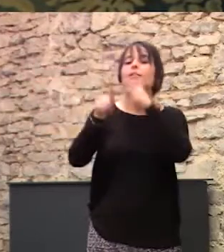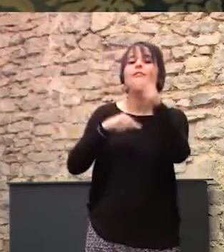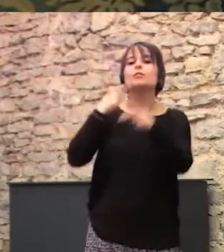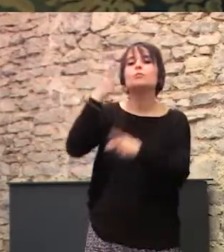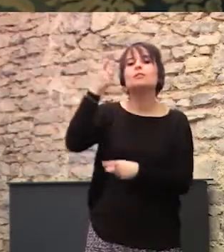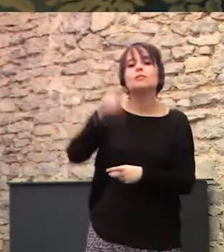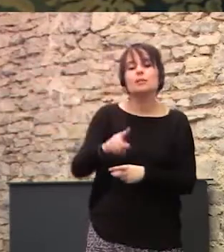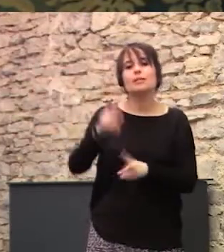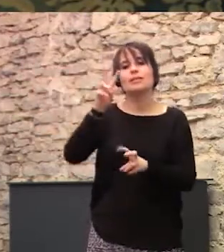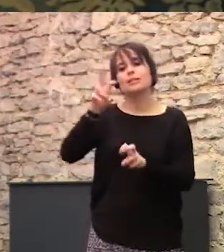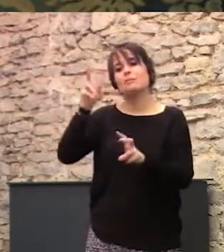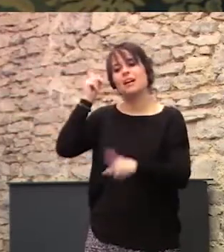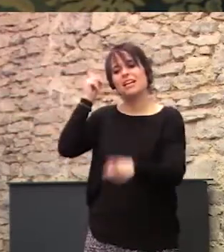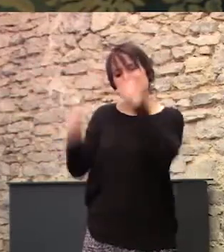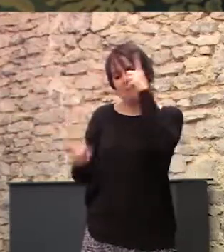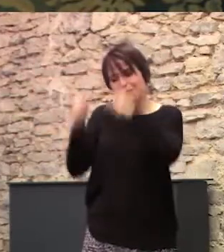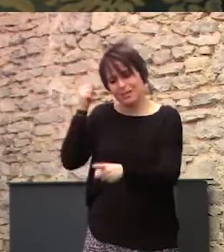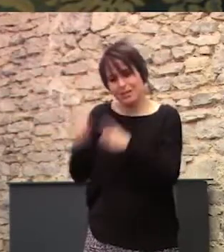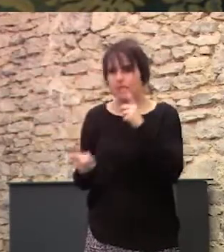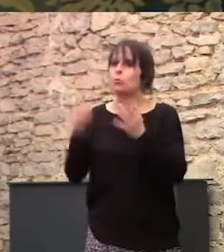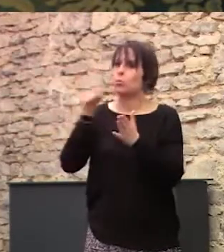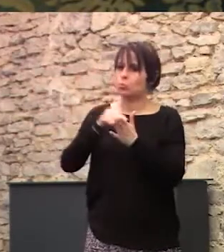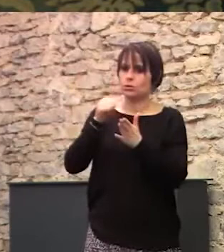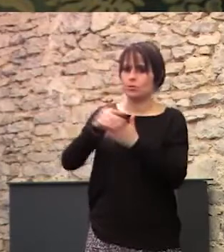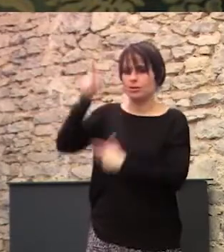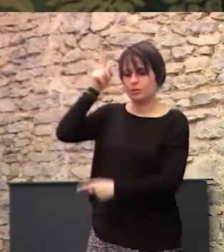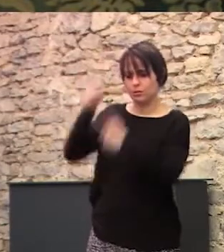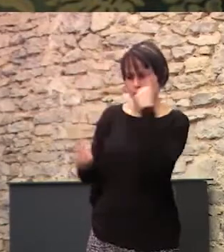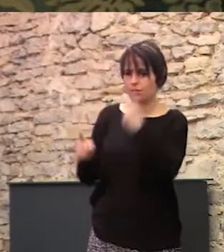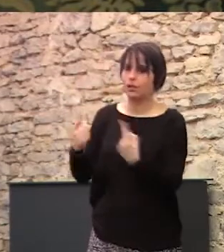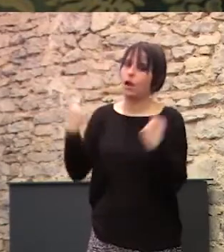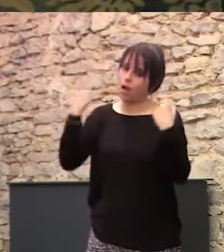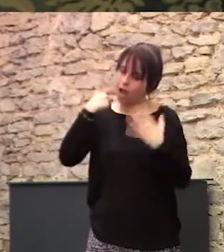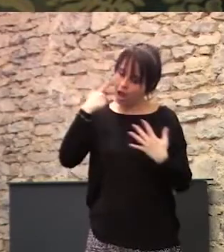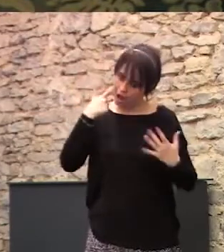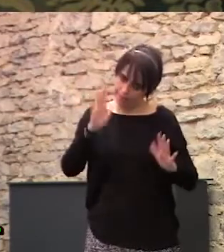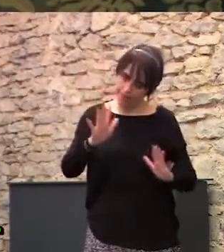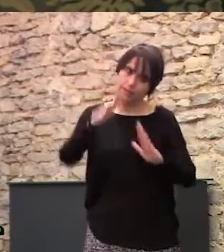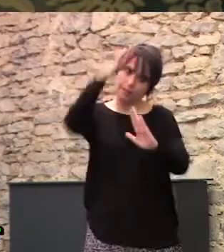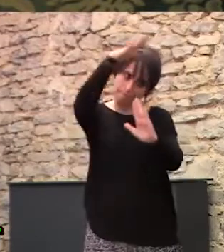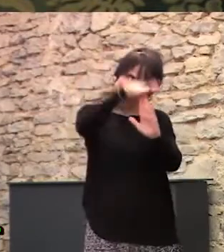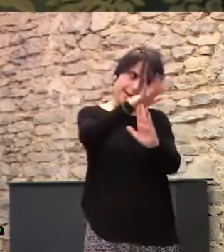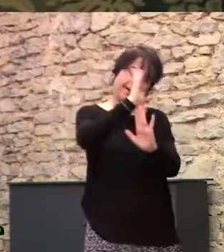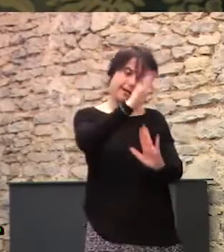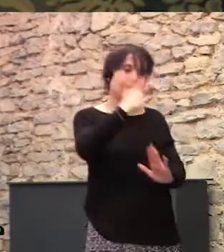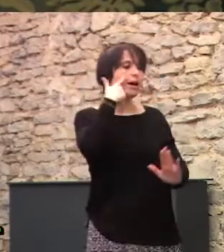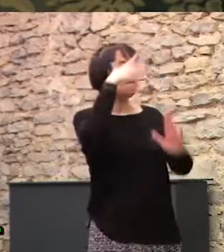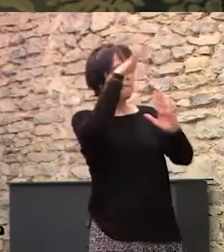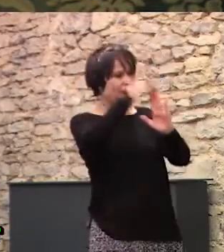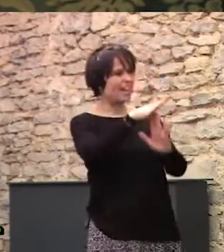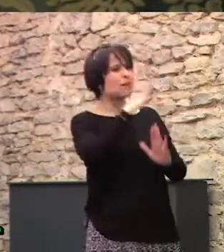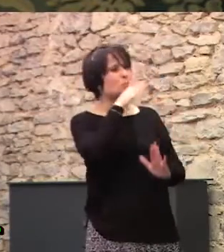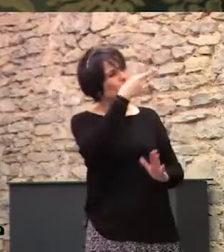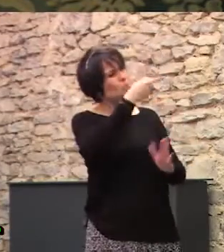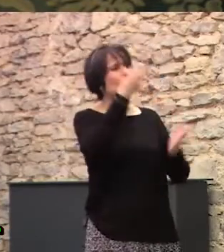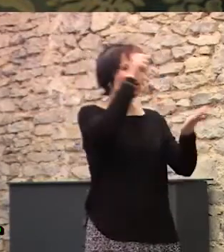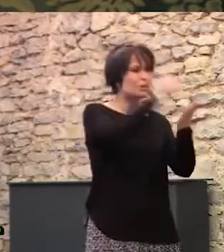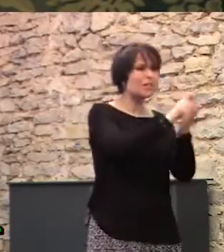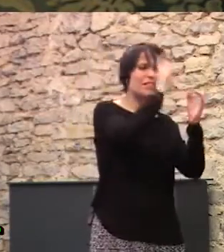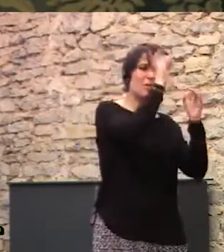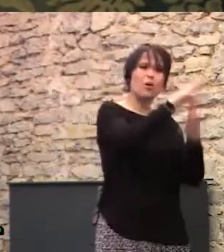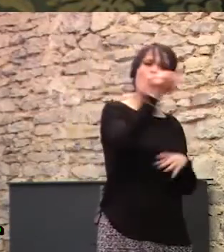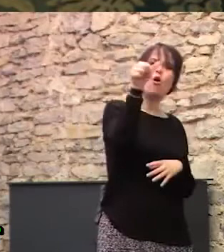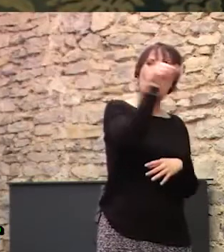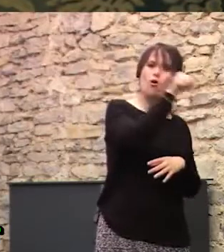demás, imperialista, que a veces dices, a ver, vamos a frenar un poco porque estás replicando. Occidente